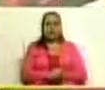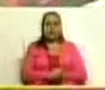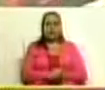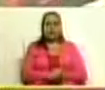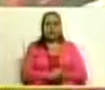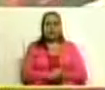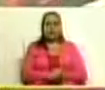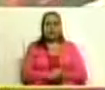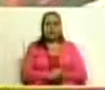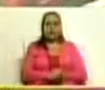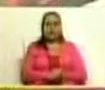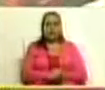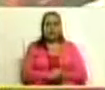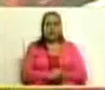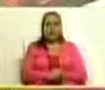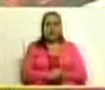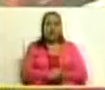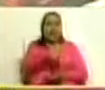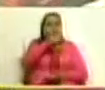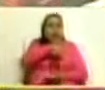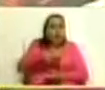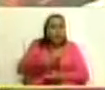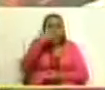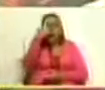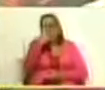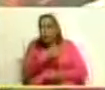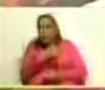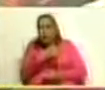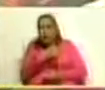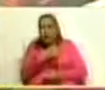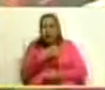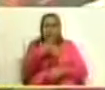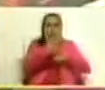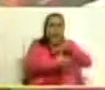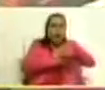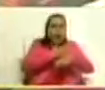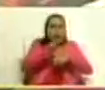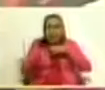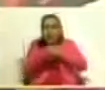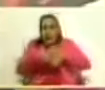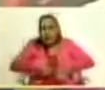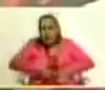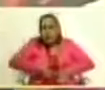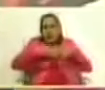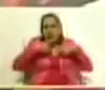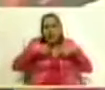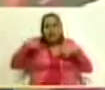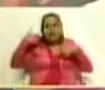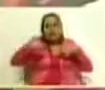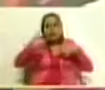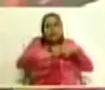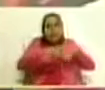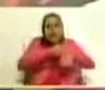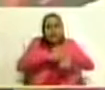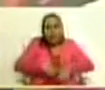de frustraciones, de engaños, de rabias acumuladas,